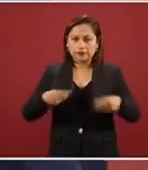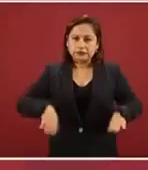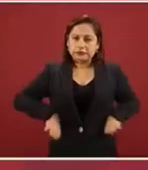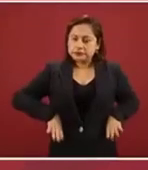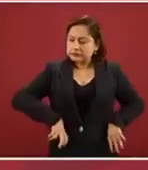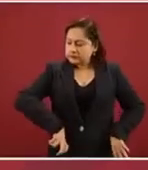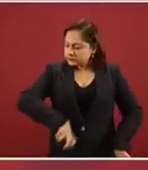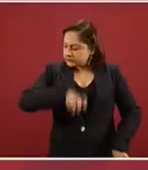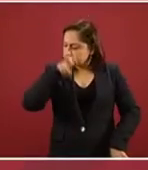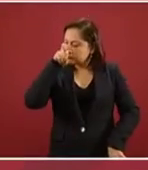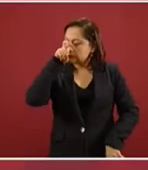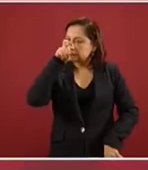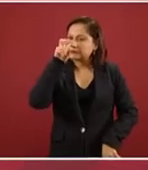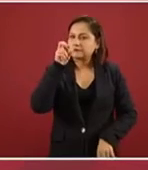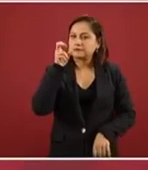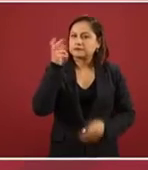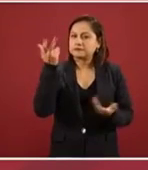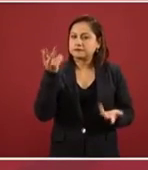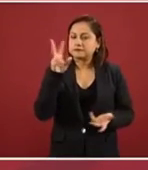ahora estoy escuchando que